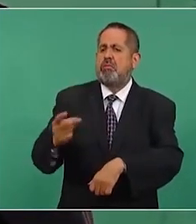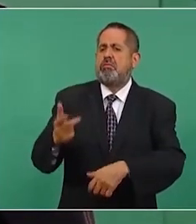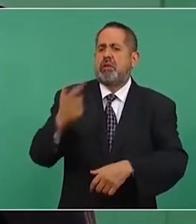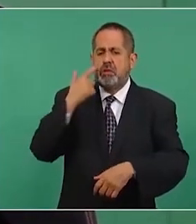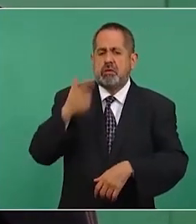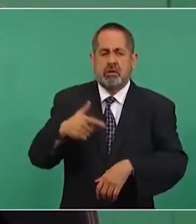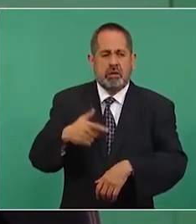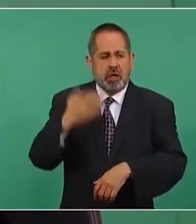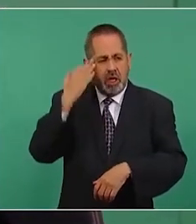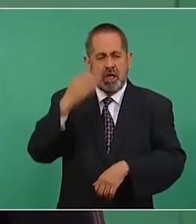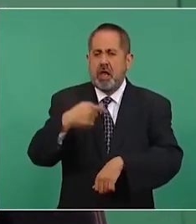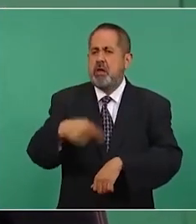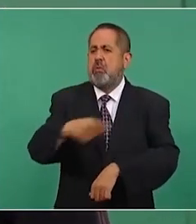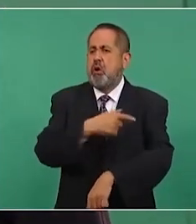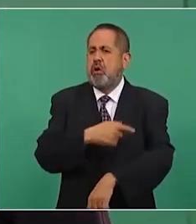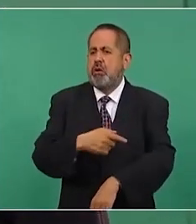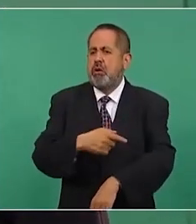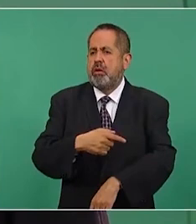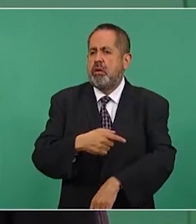va a durar?